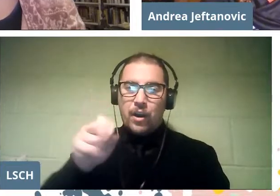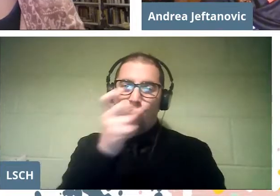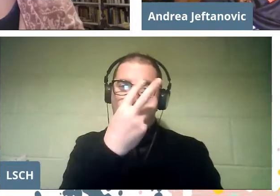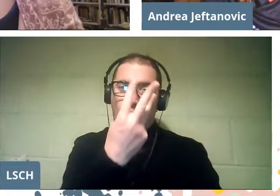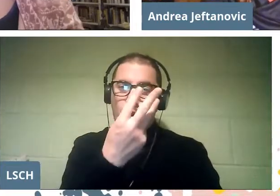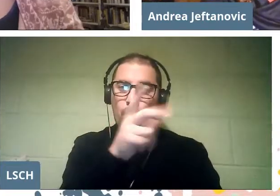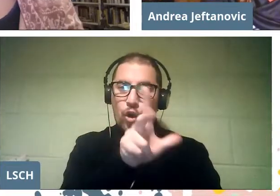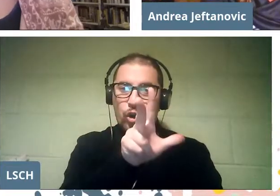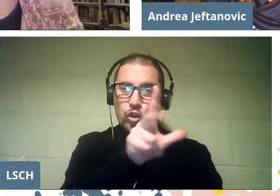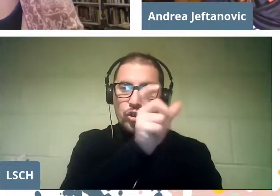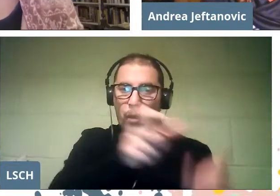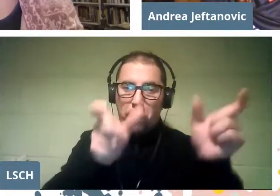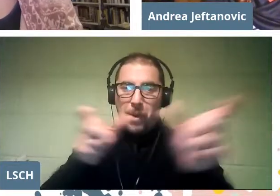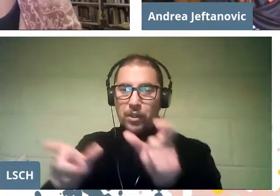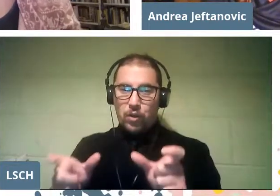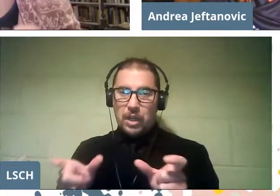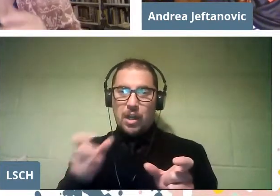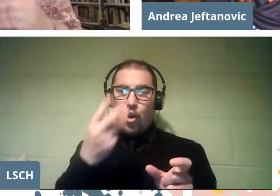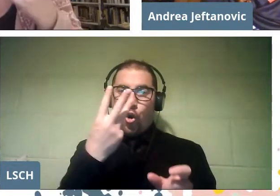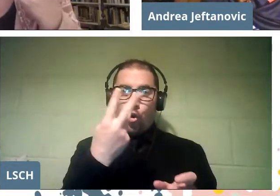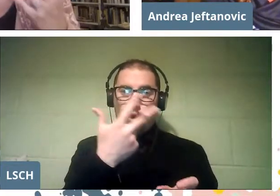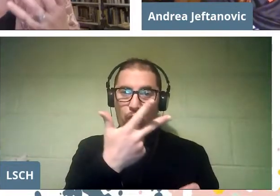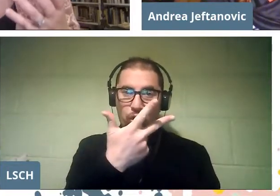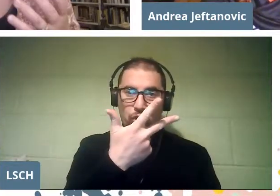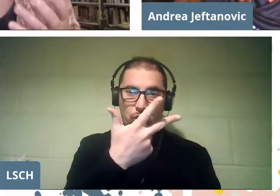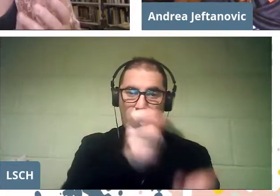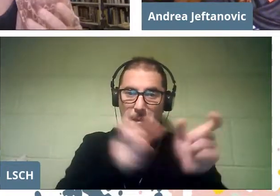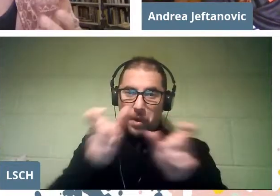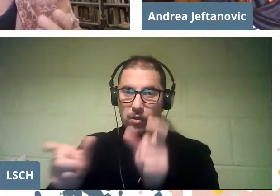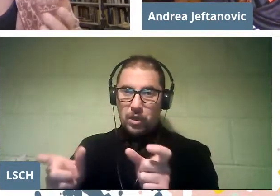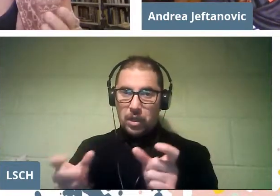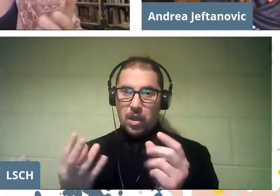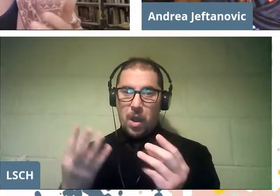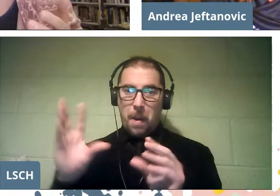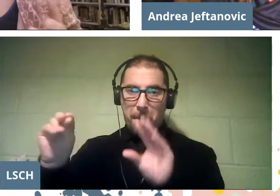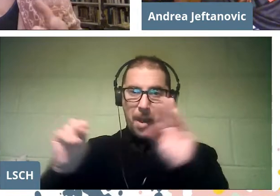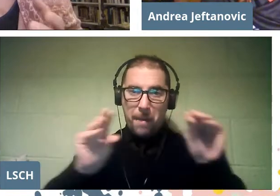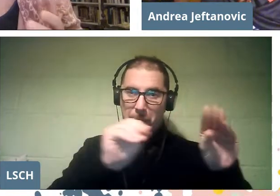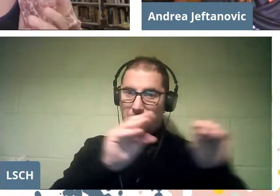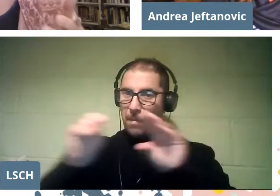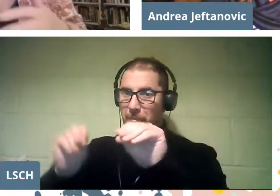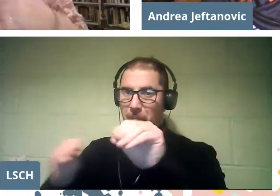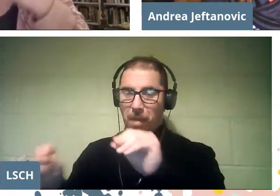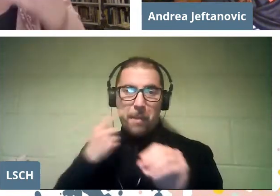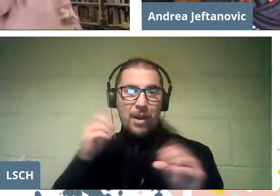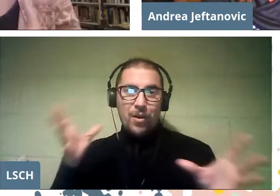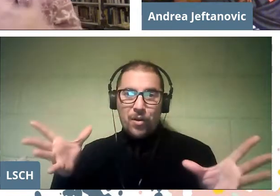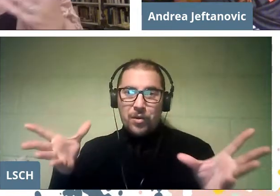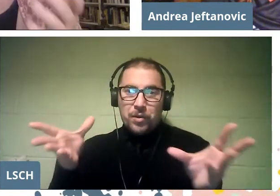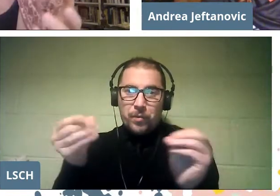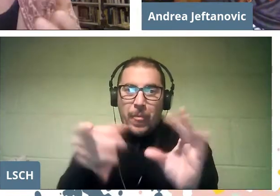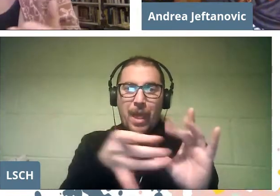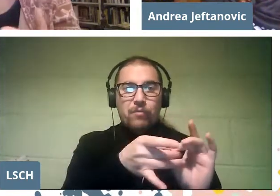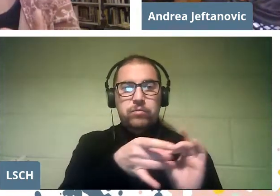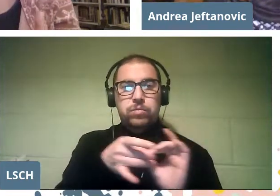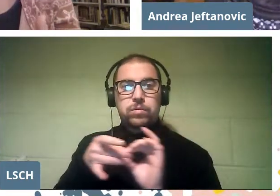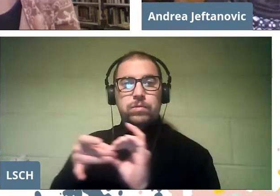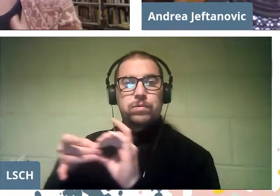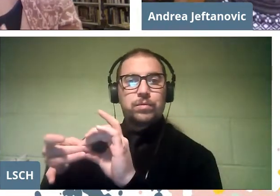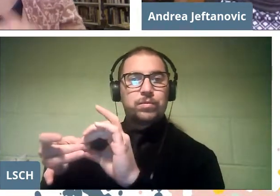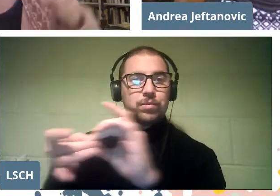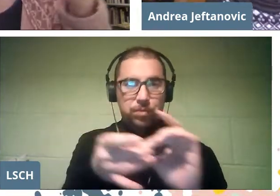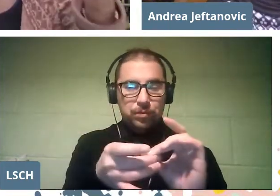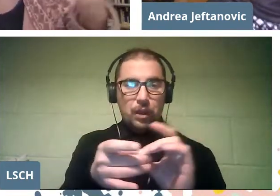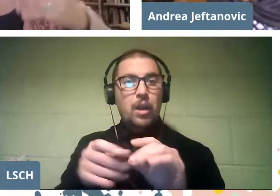personas están hablando al unísono y uno entiende lo que está pasando. Eso es lo que tú haces en el fondo,